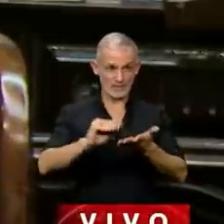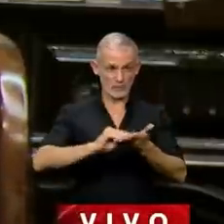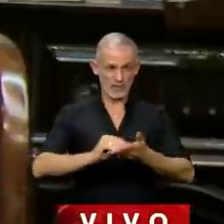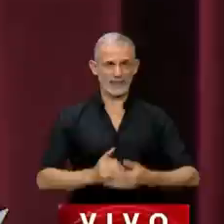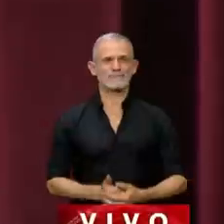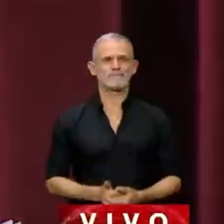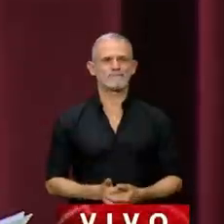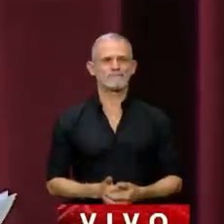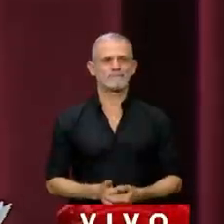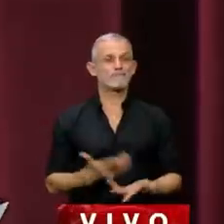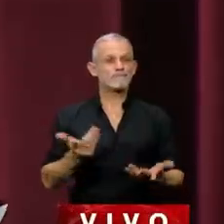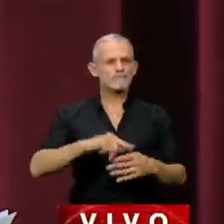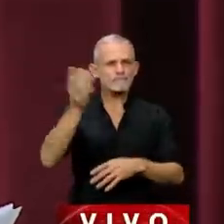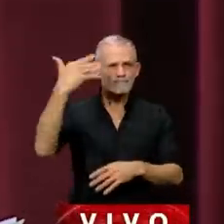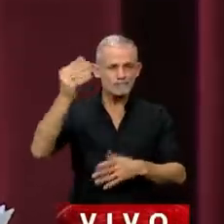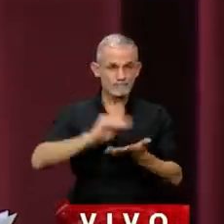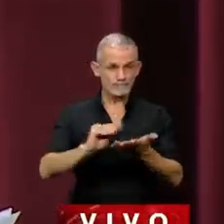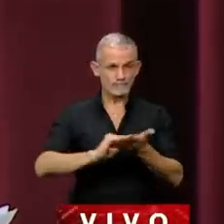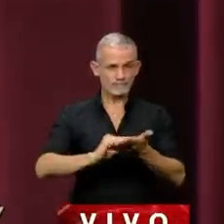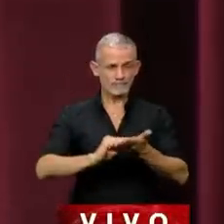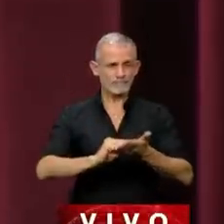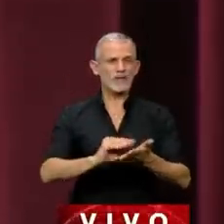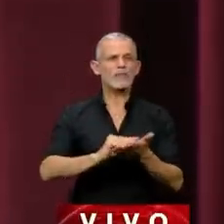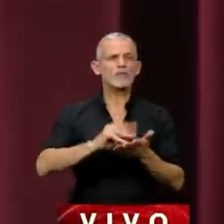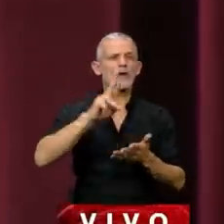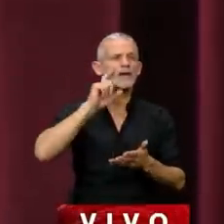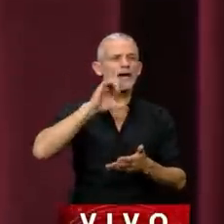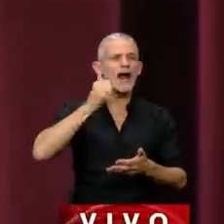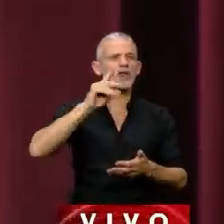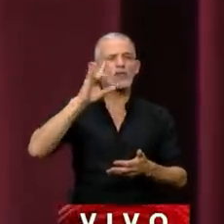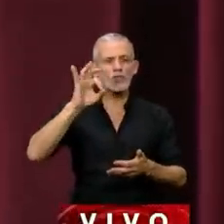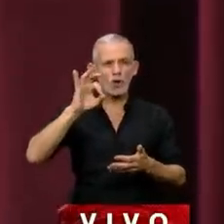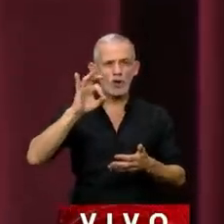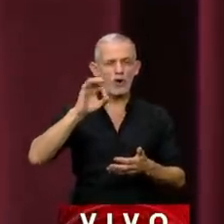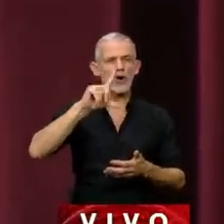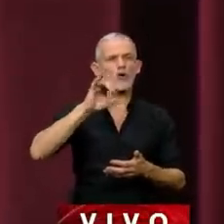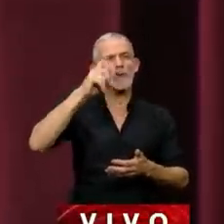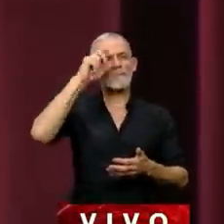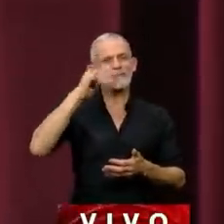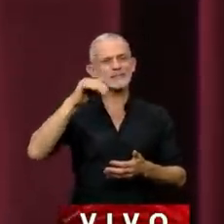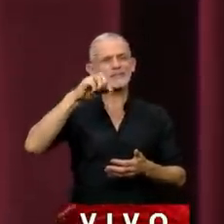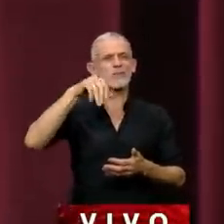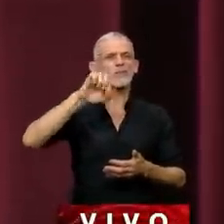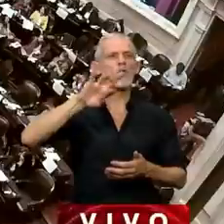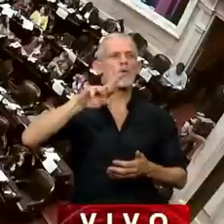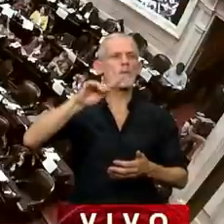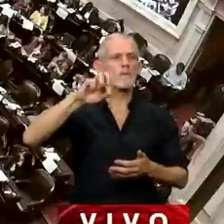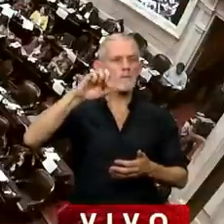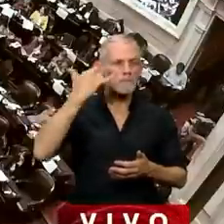diputada. Tiene la palabra el diputado Ricardo Hipólito López Murphy.